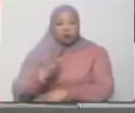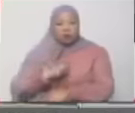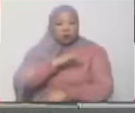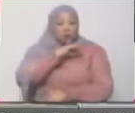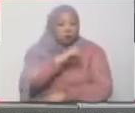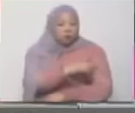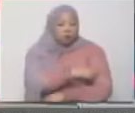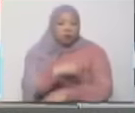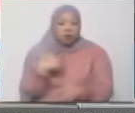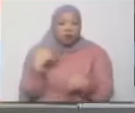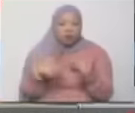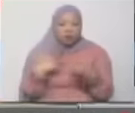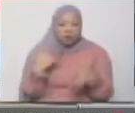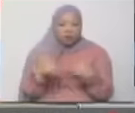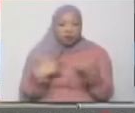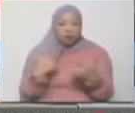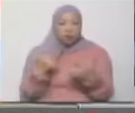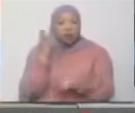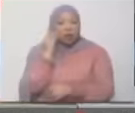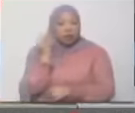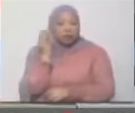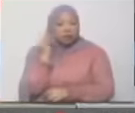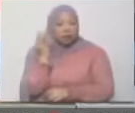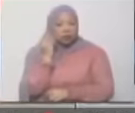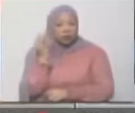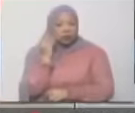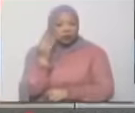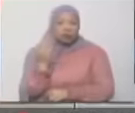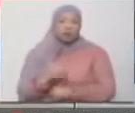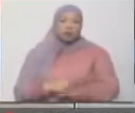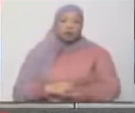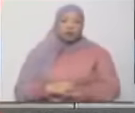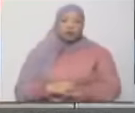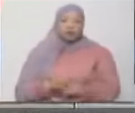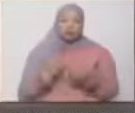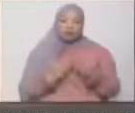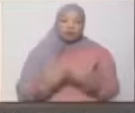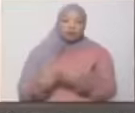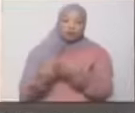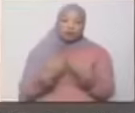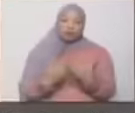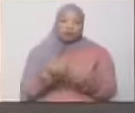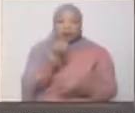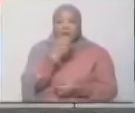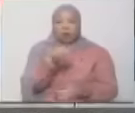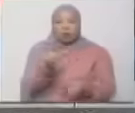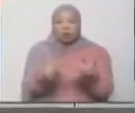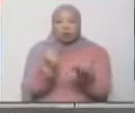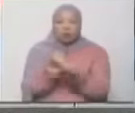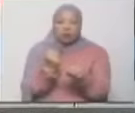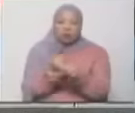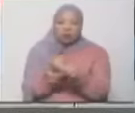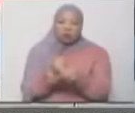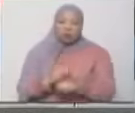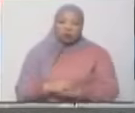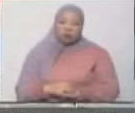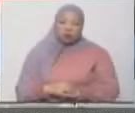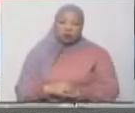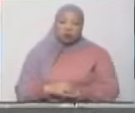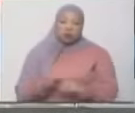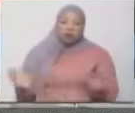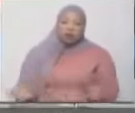en Acción, experiencias. Este libro me lo estudié. En buena parte fue el que me